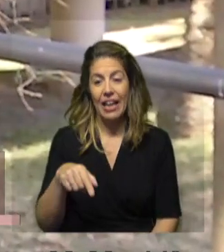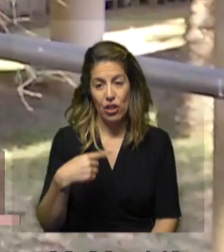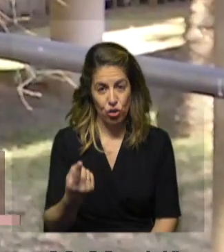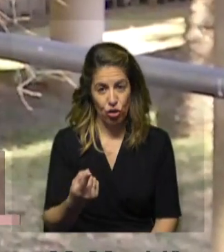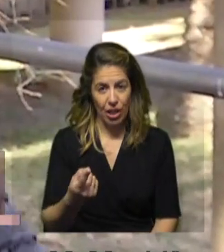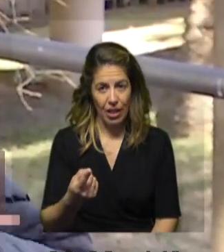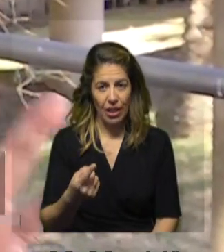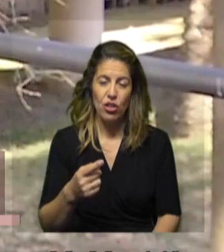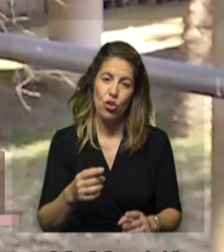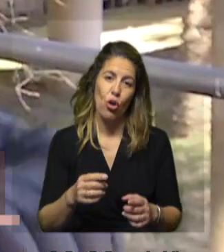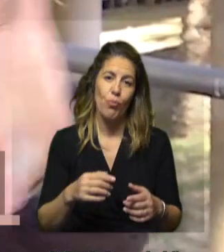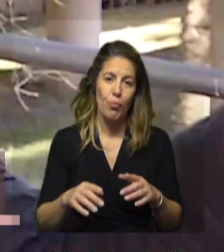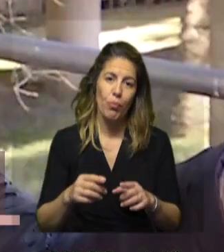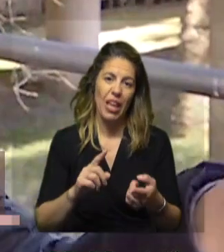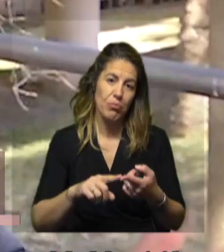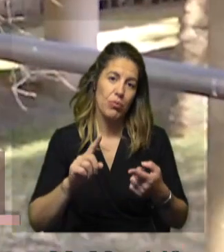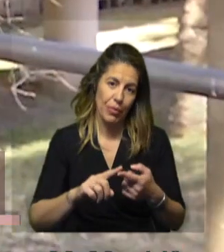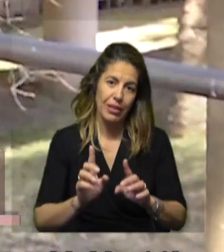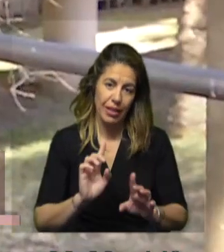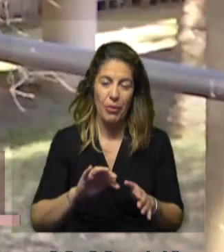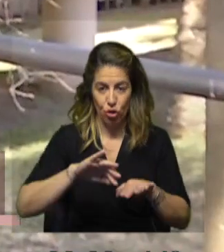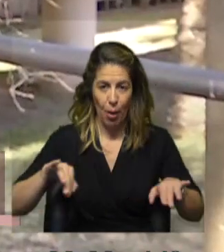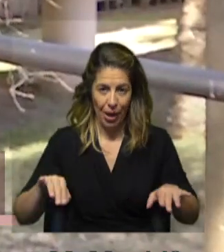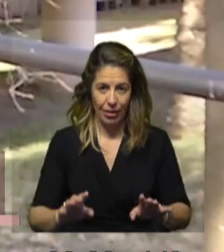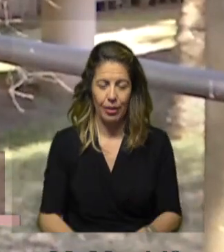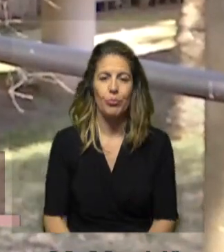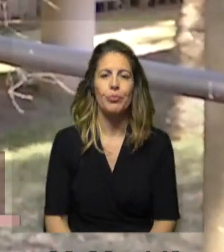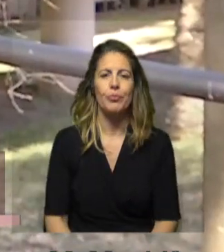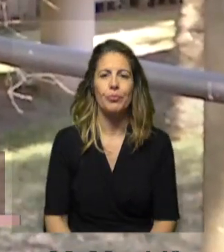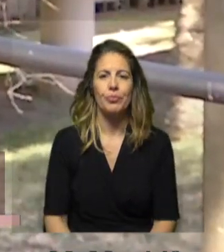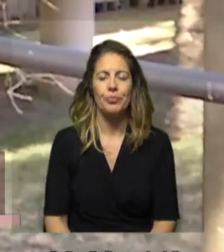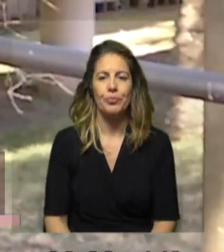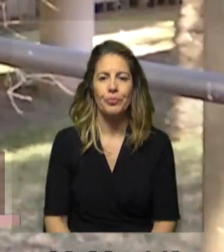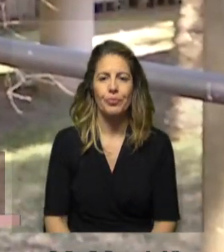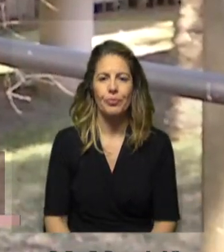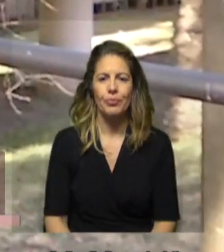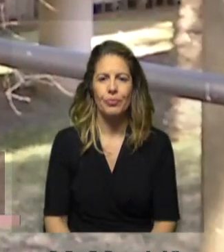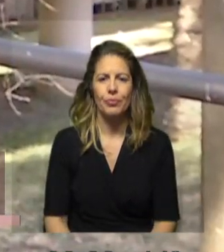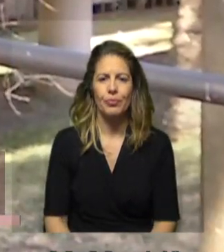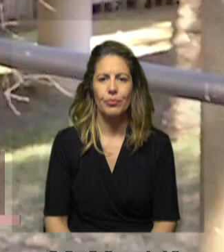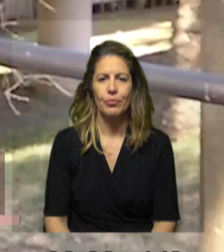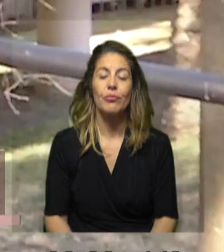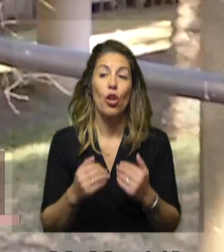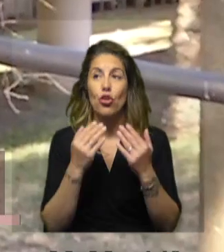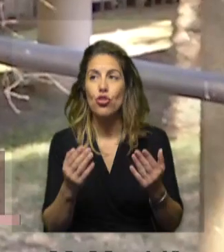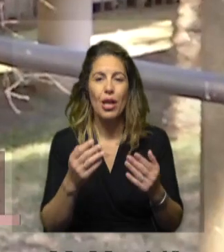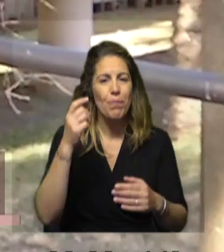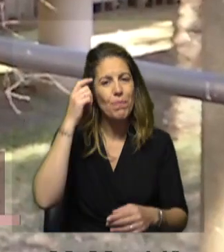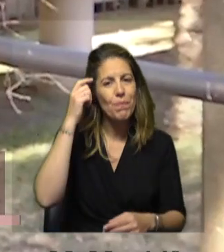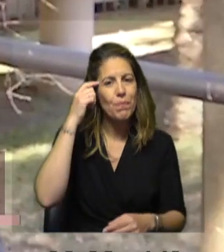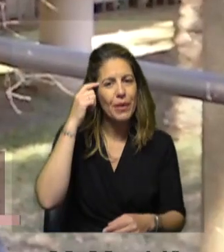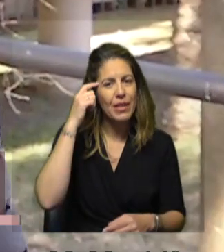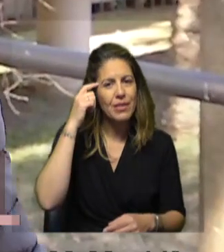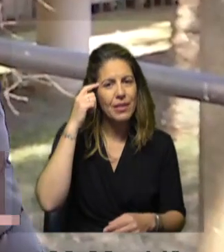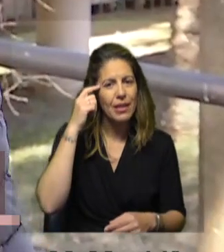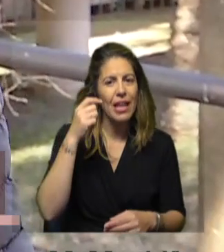emparentada con la artritis psoriásica, pero que puede ser una cosa aparte. O sea que, no sé, piensen en de artritis